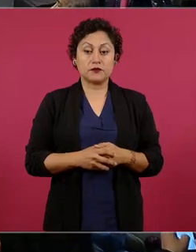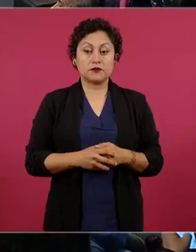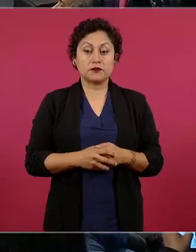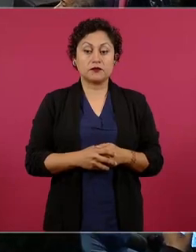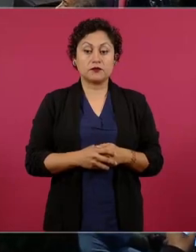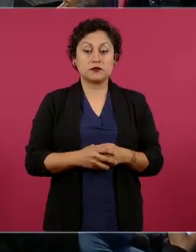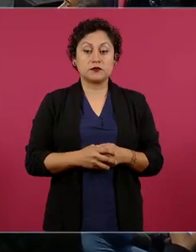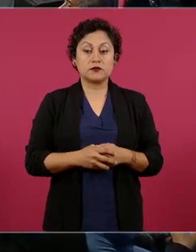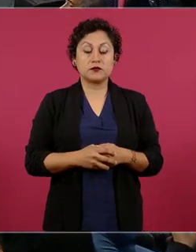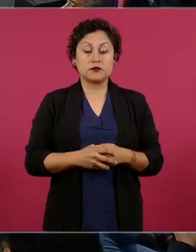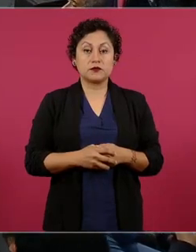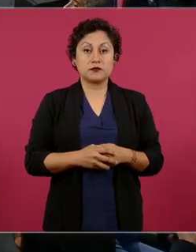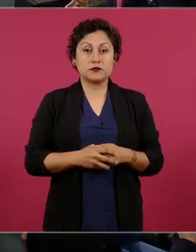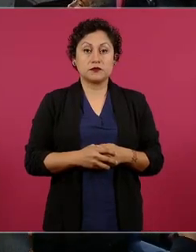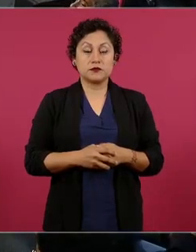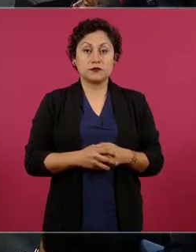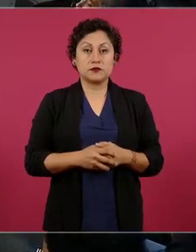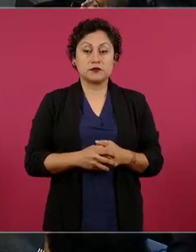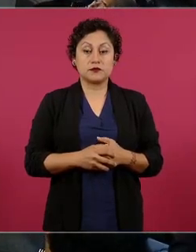mis